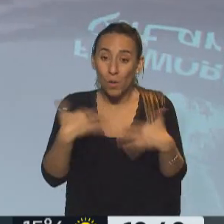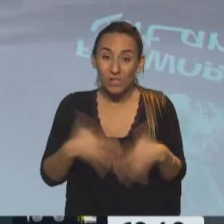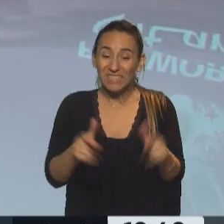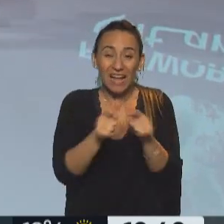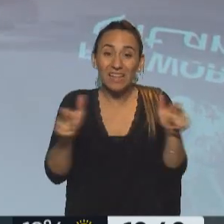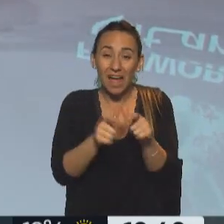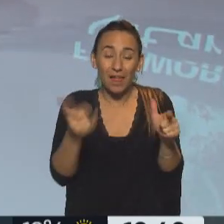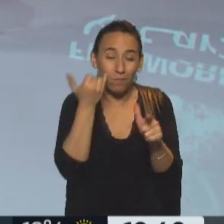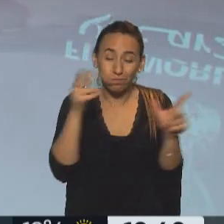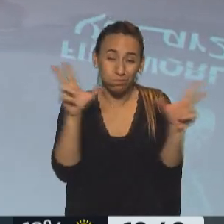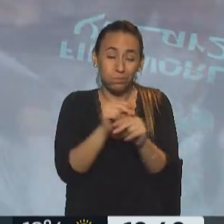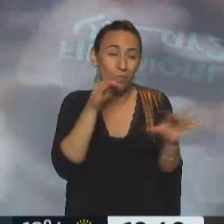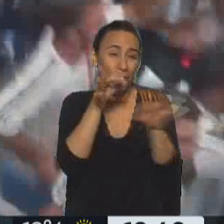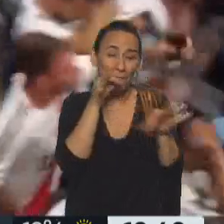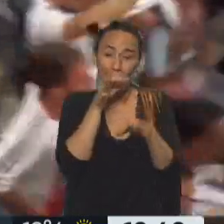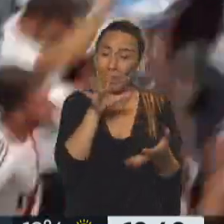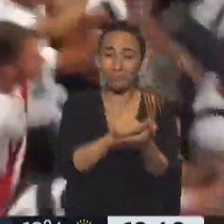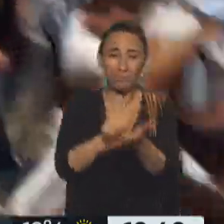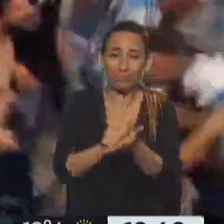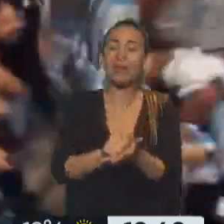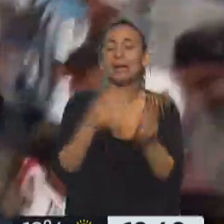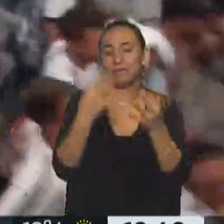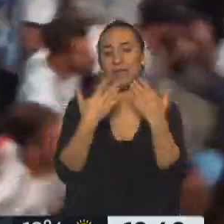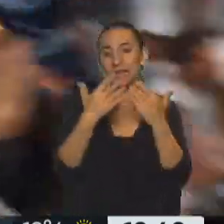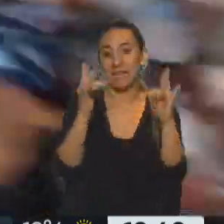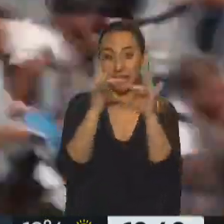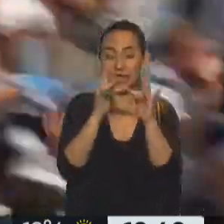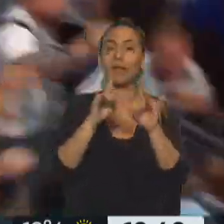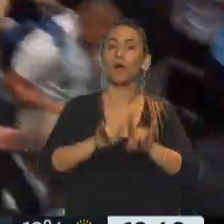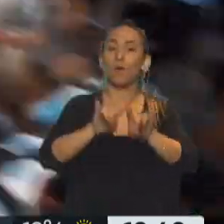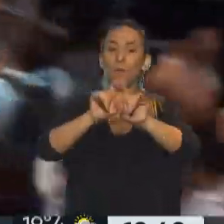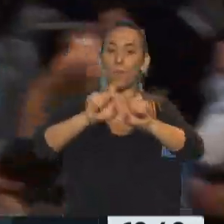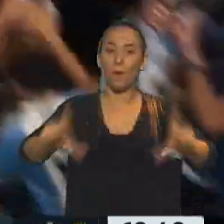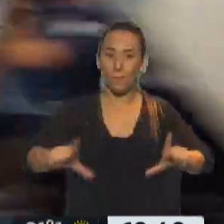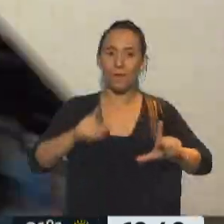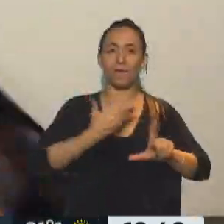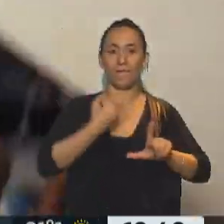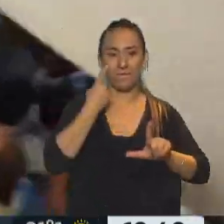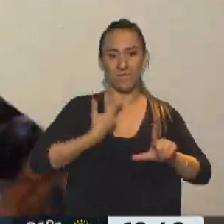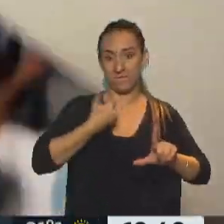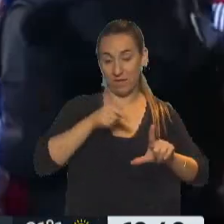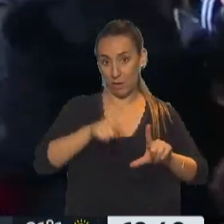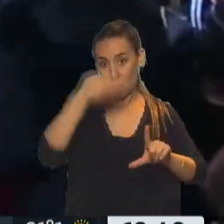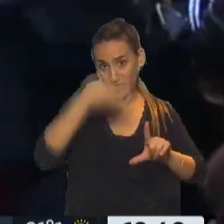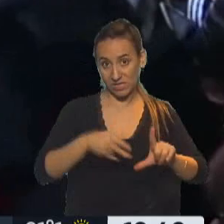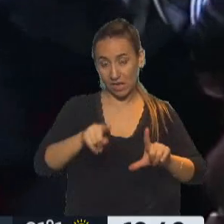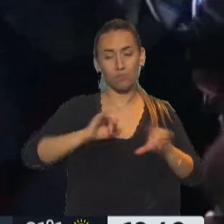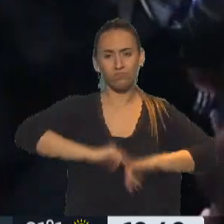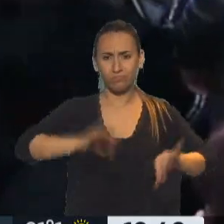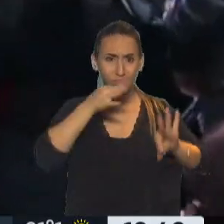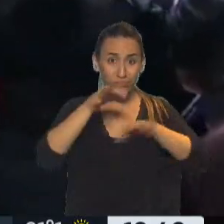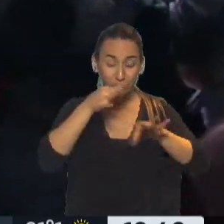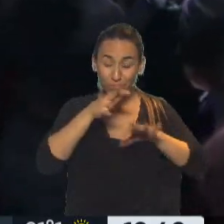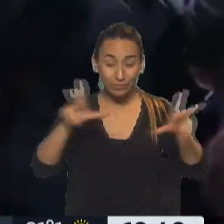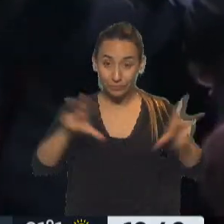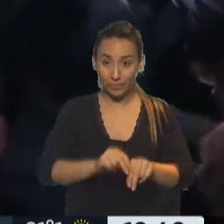que se vendieron los tickets famosos bueno todo por internet a través de Fifa de su espacio Pero los primeros en el ranking sigue